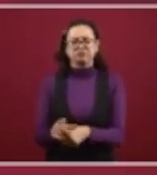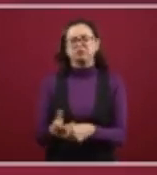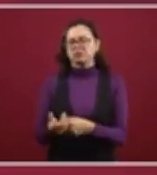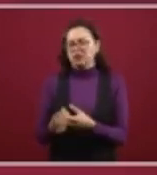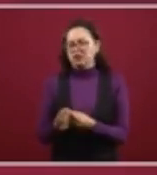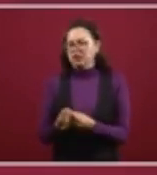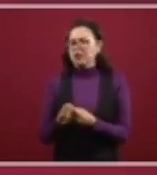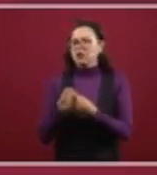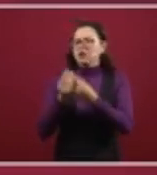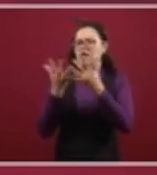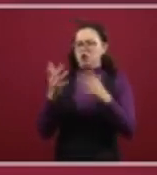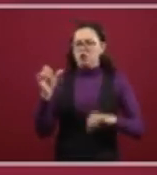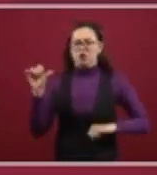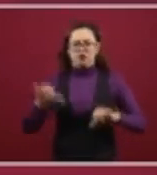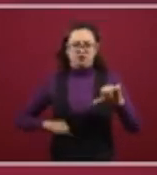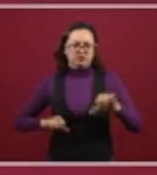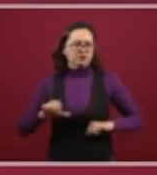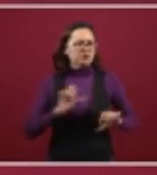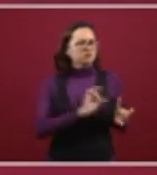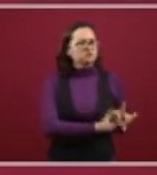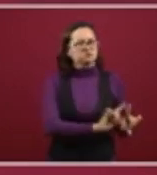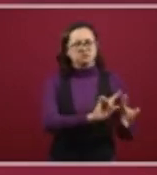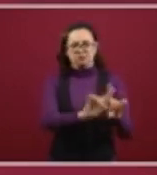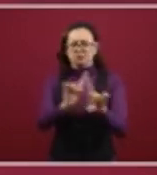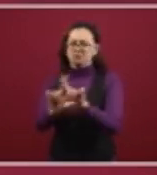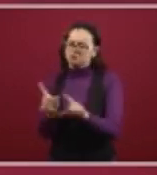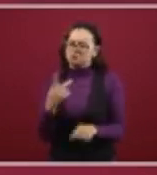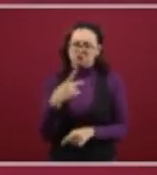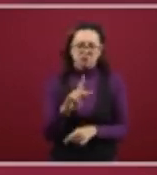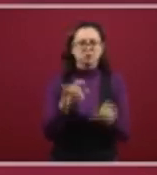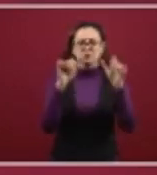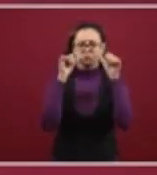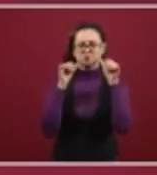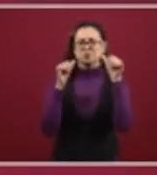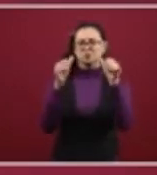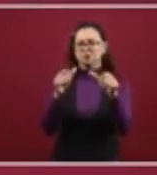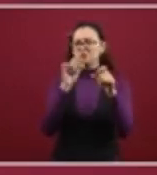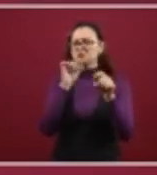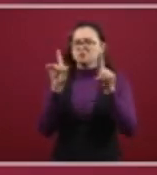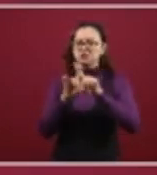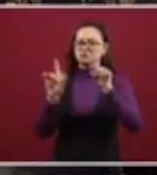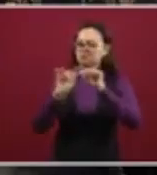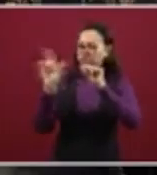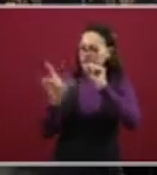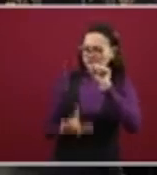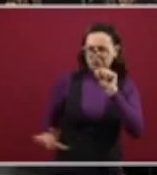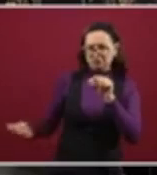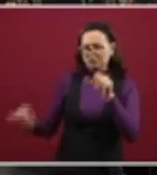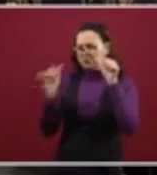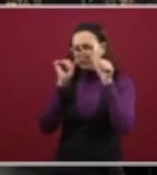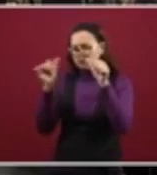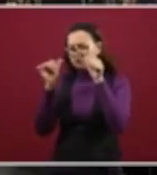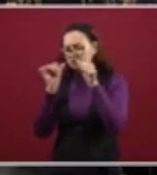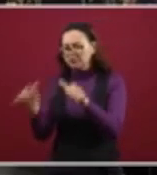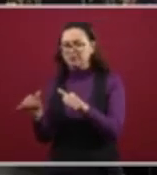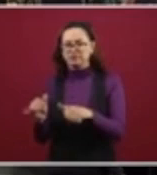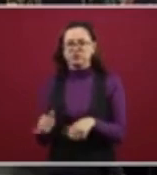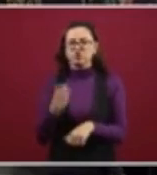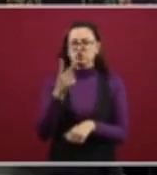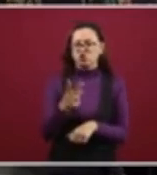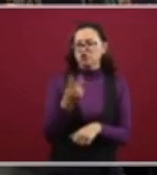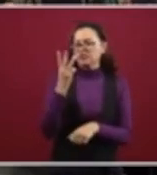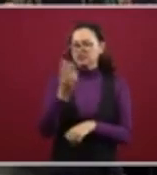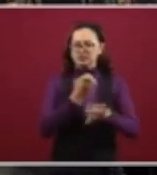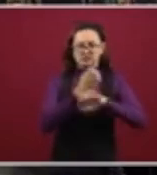en el estado, como lo es en el resto del país. Propiamente hacemos dos o tres estados por semana. No le ganamos al señor presidente,